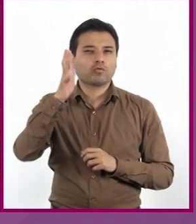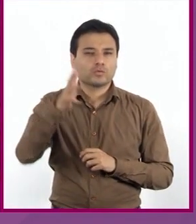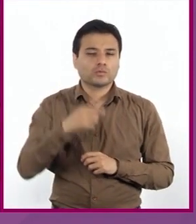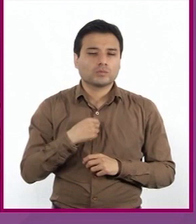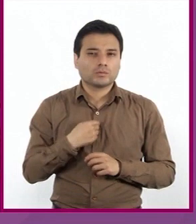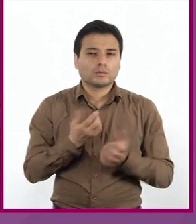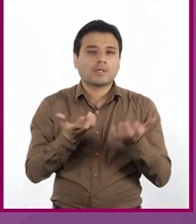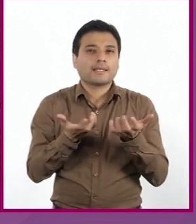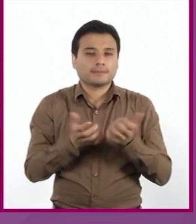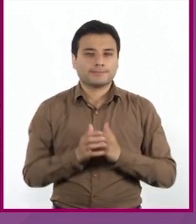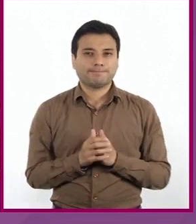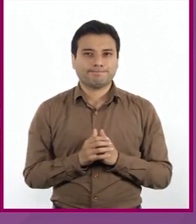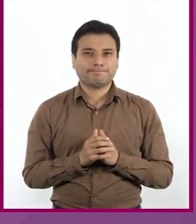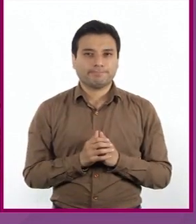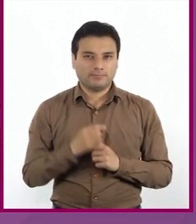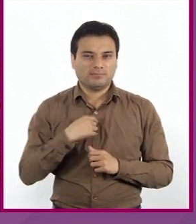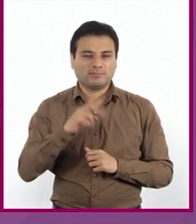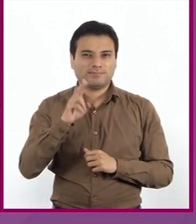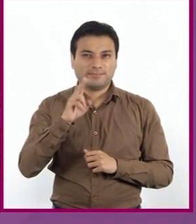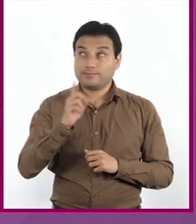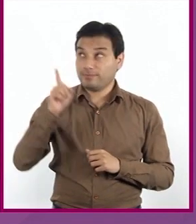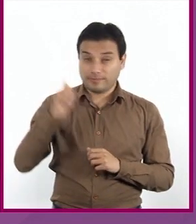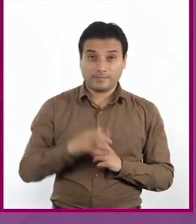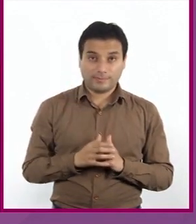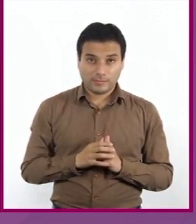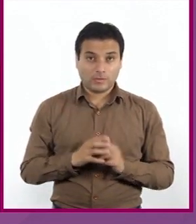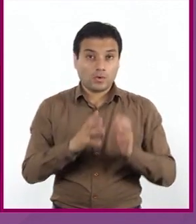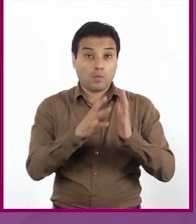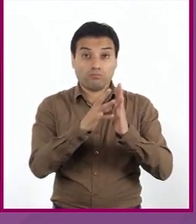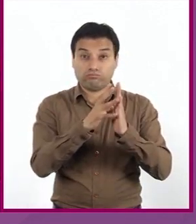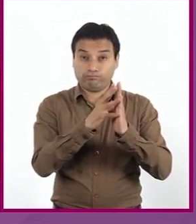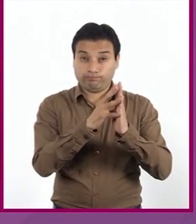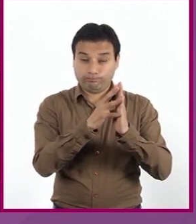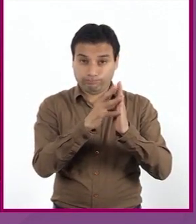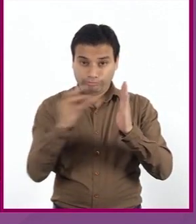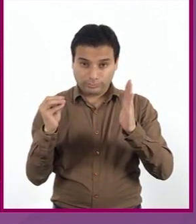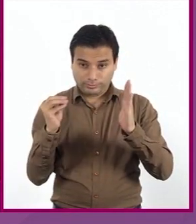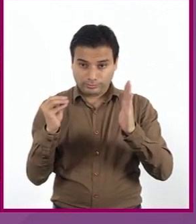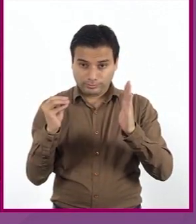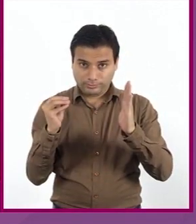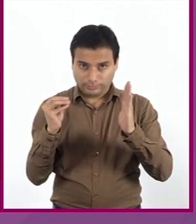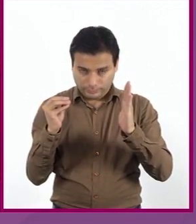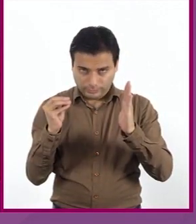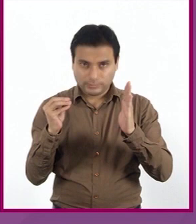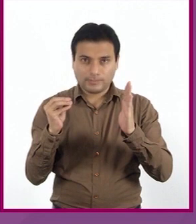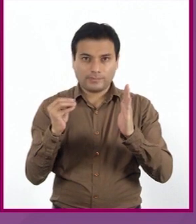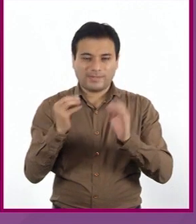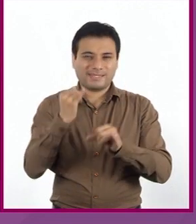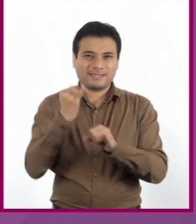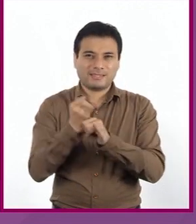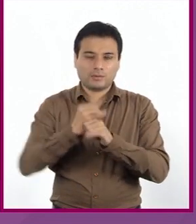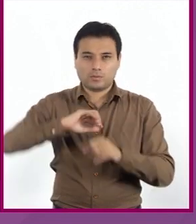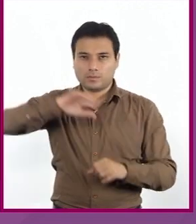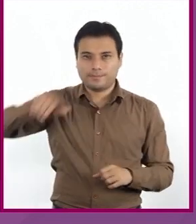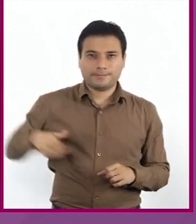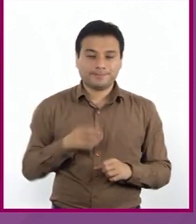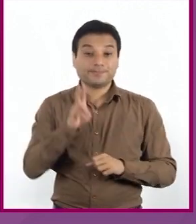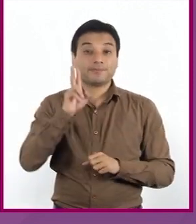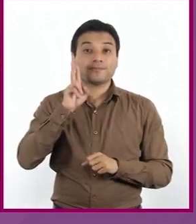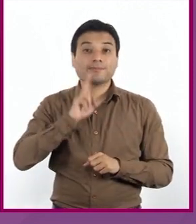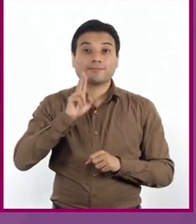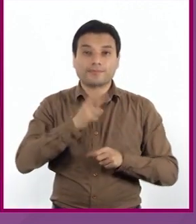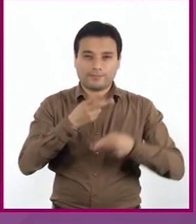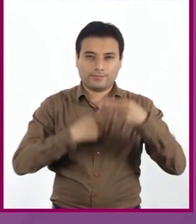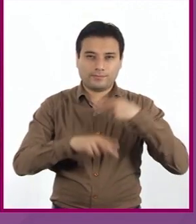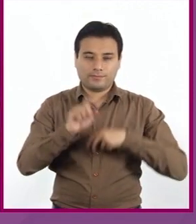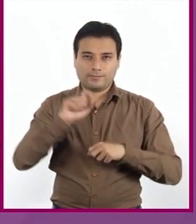estos monumentos es los vamos a escanear. Con unas técnicas, ahorita estamos viendo la posibilidad de que vengan unos norteamericanos